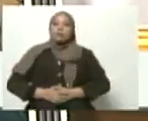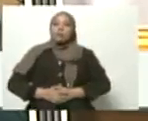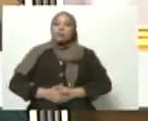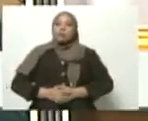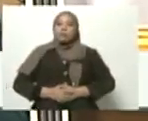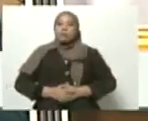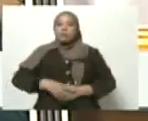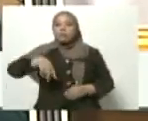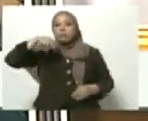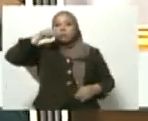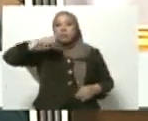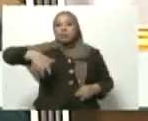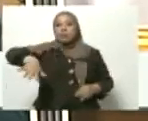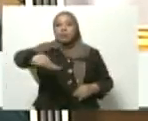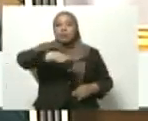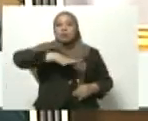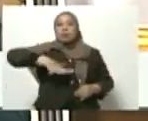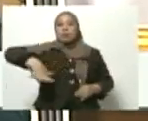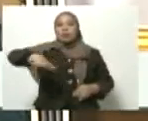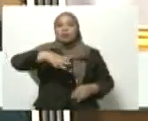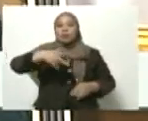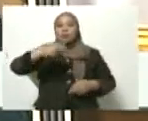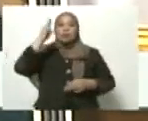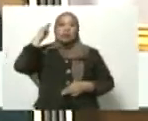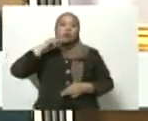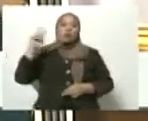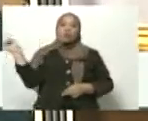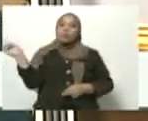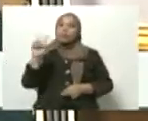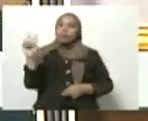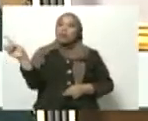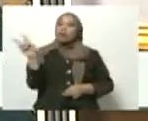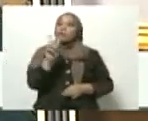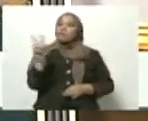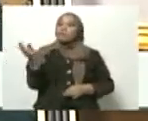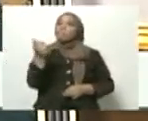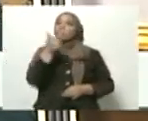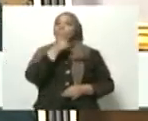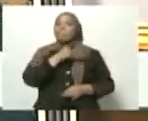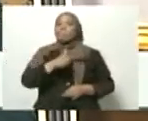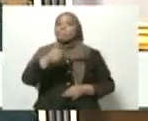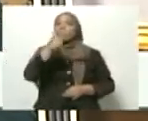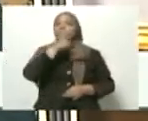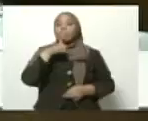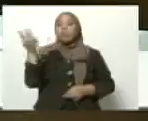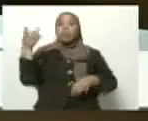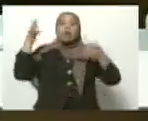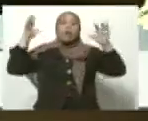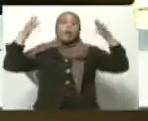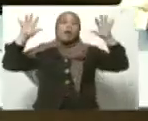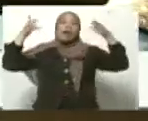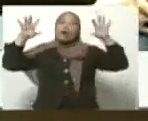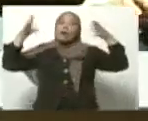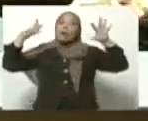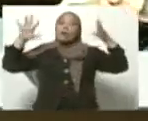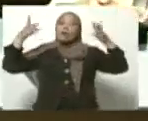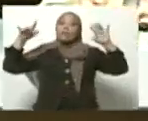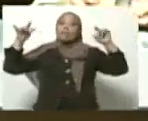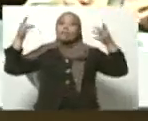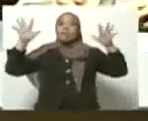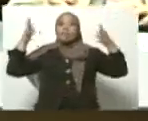El pueblo de la República Bolivariana de Venezuela, que ha actuado y